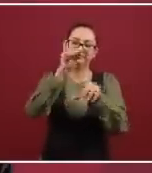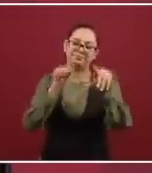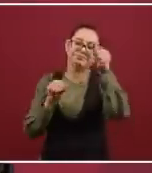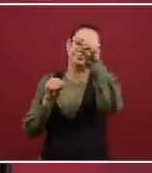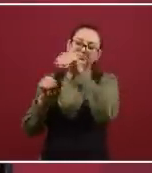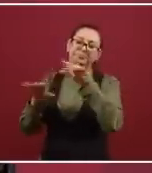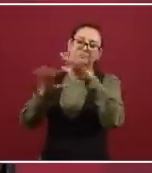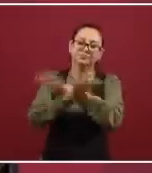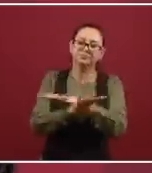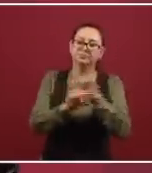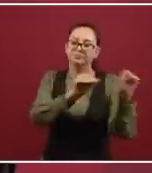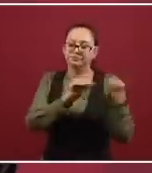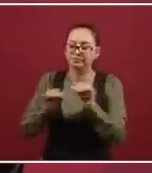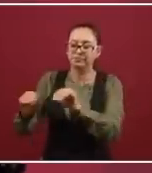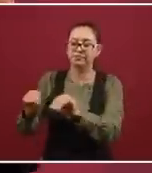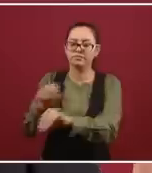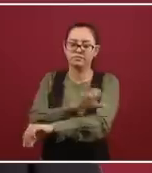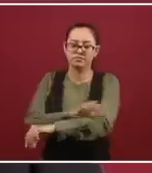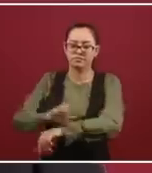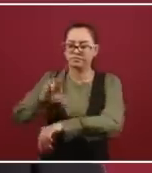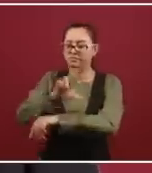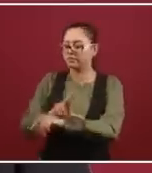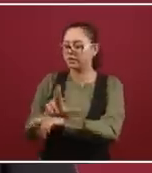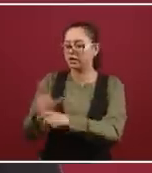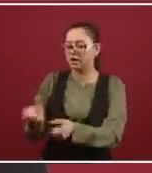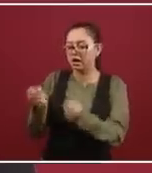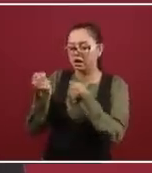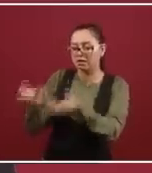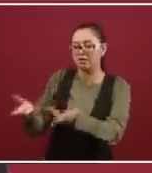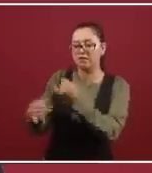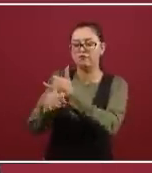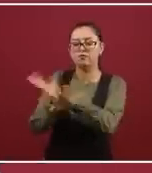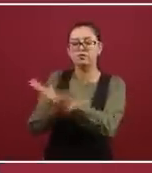con lo delictivo,